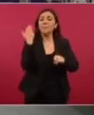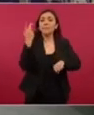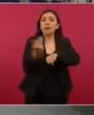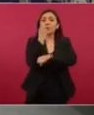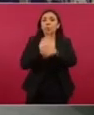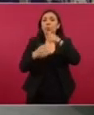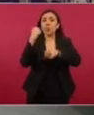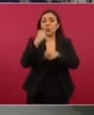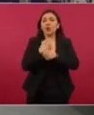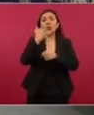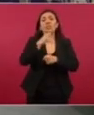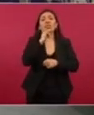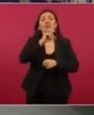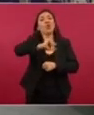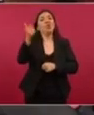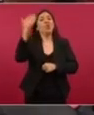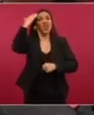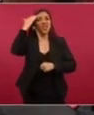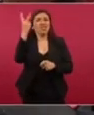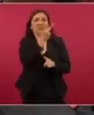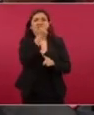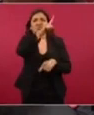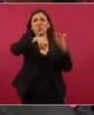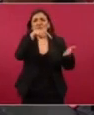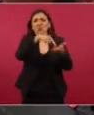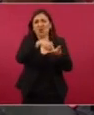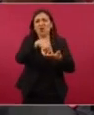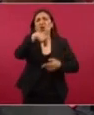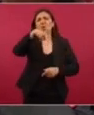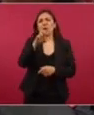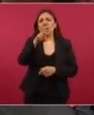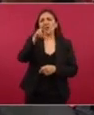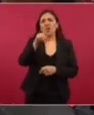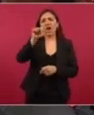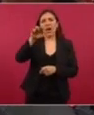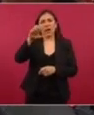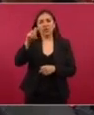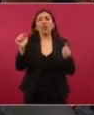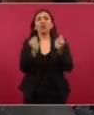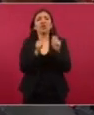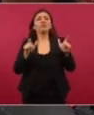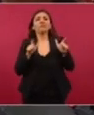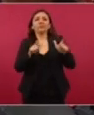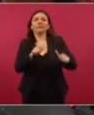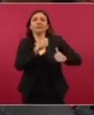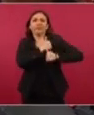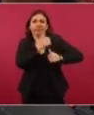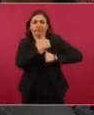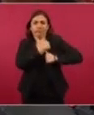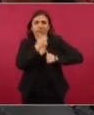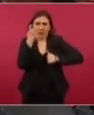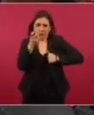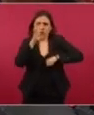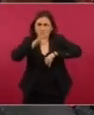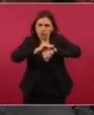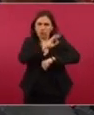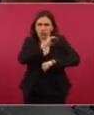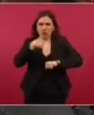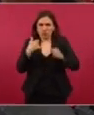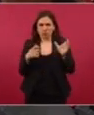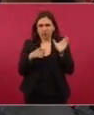máximo del cártel del noreste en Nuevo Laredo, por elementos de las Fuerzas Armadas. Entonces, si me lo permite poner la